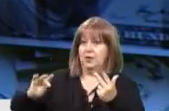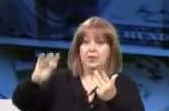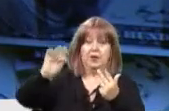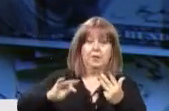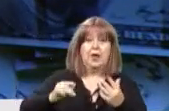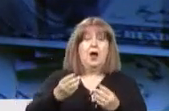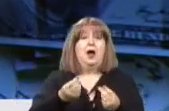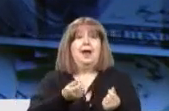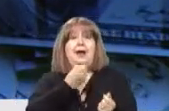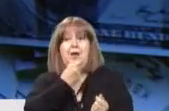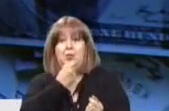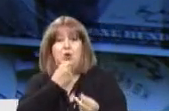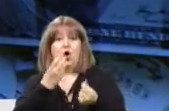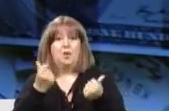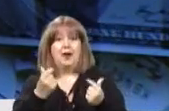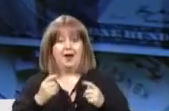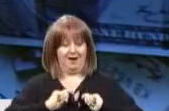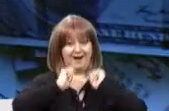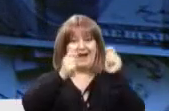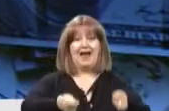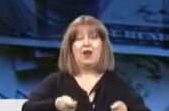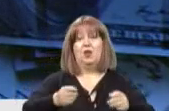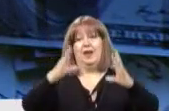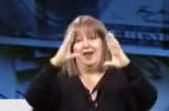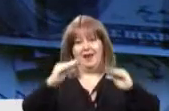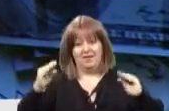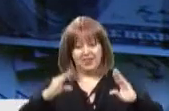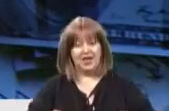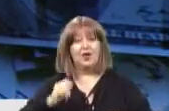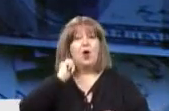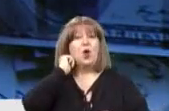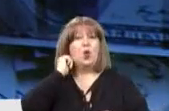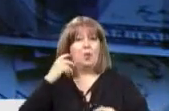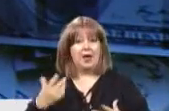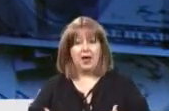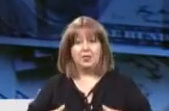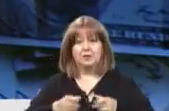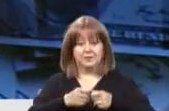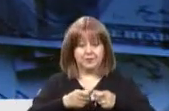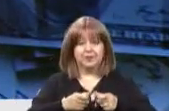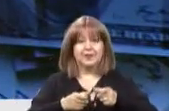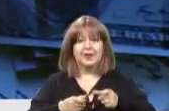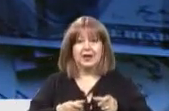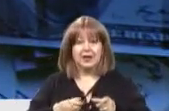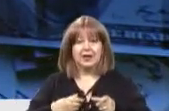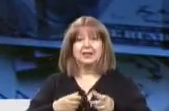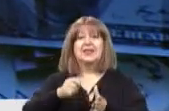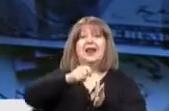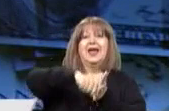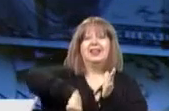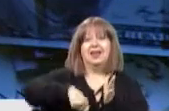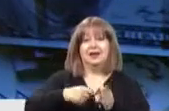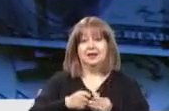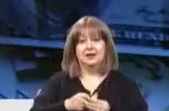regalo para Navidad, para el cumpleaños, para lo que sea, la tarjeta es conveniente cuando es un bien que no se consume en el mes,